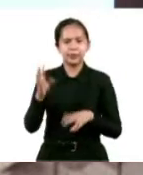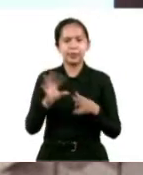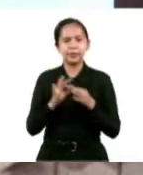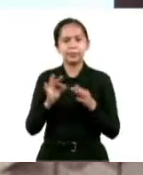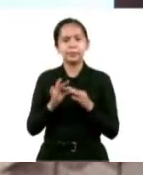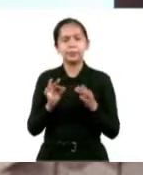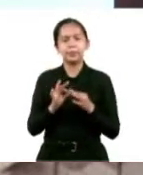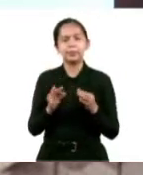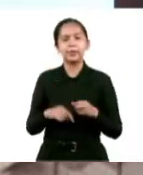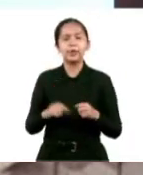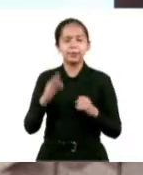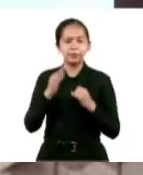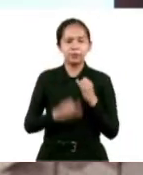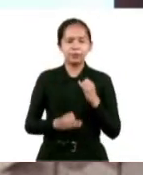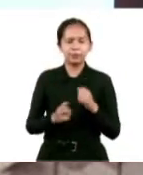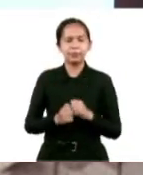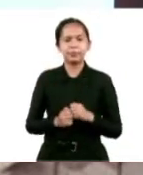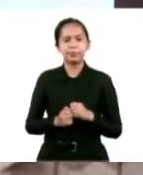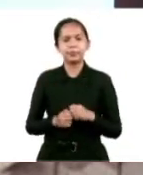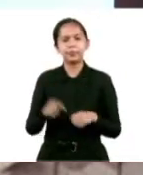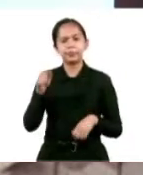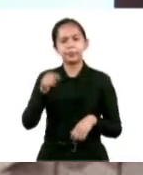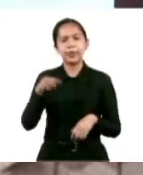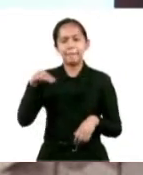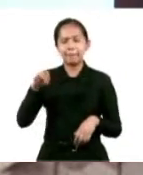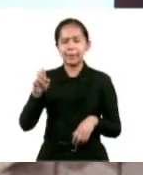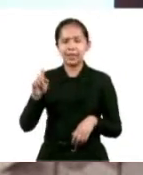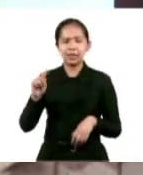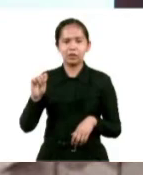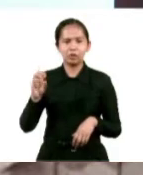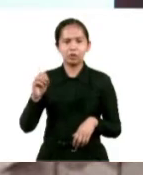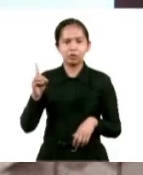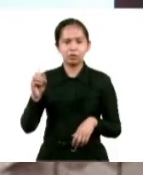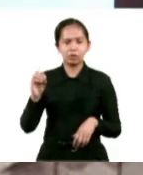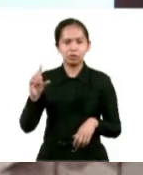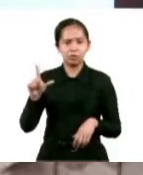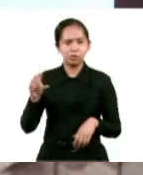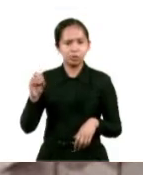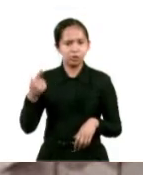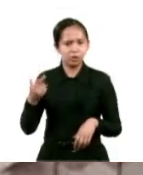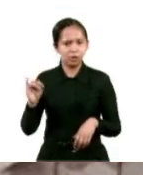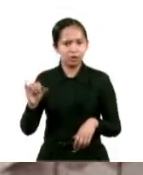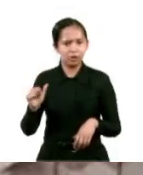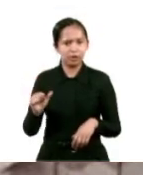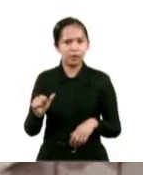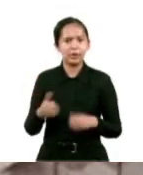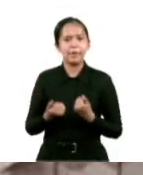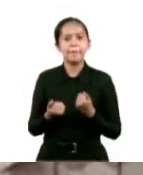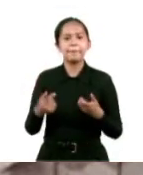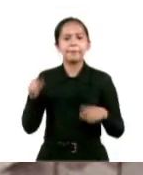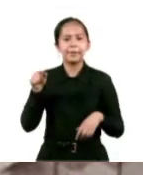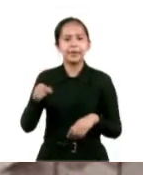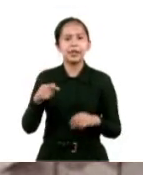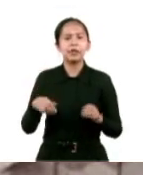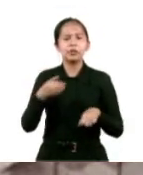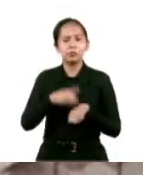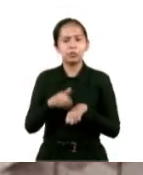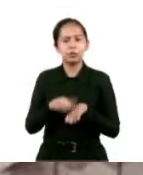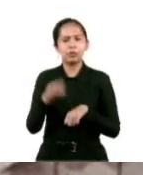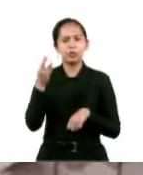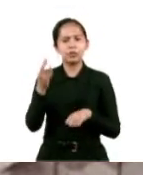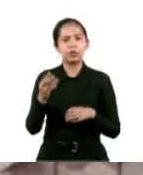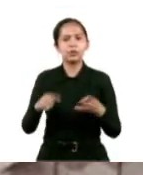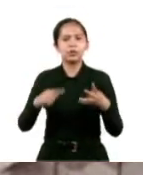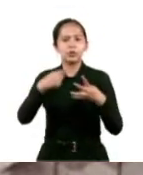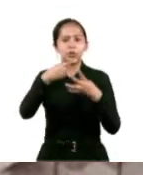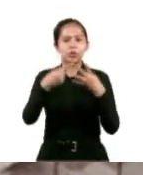barreras. En la metodología utilizada para la entrega de los resultados análisis causa raíz, fase 3, presentan